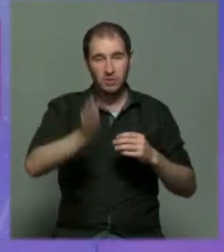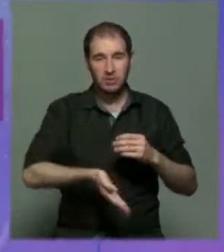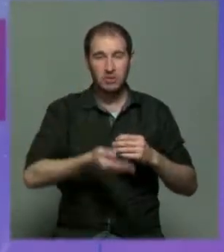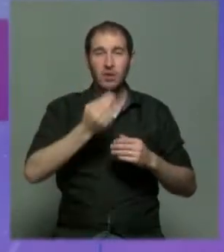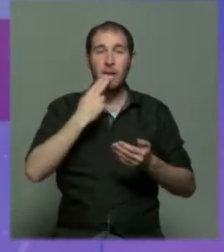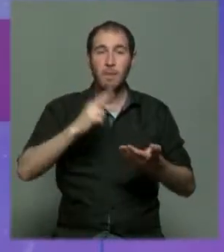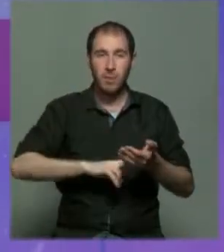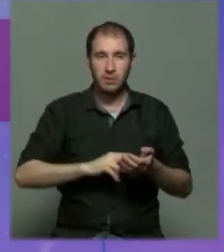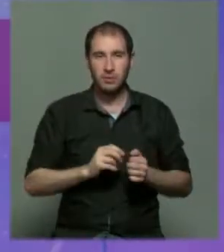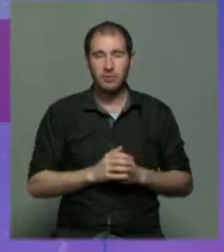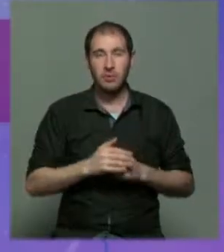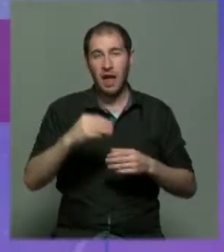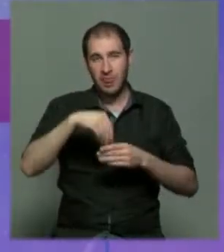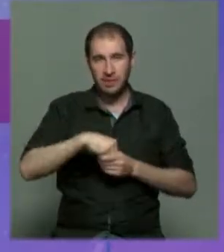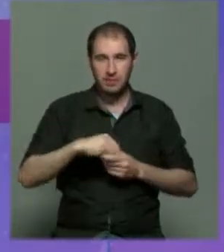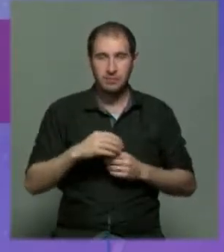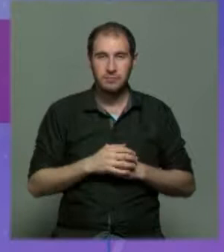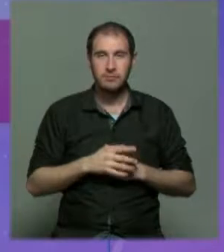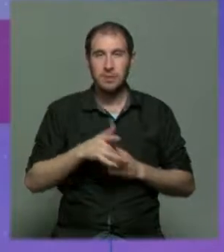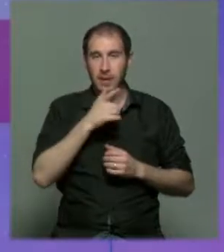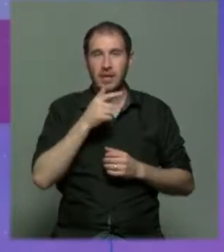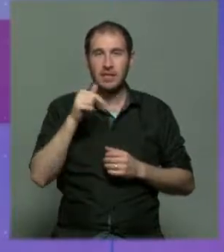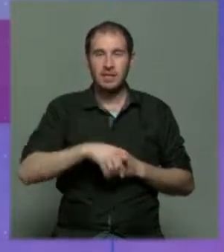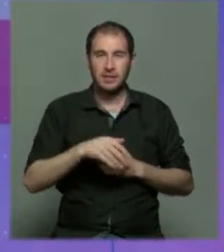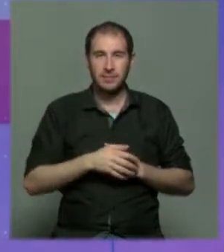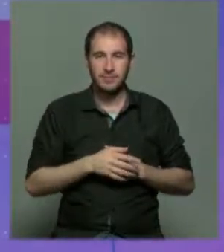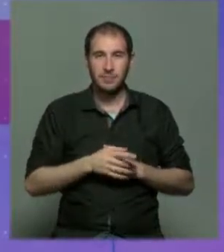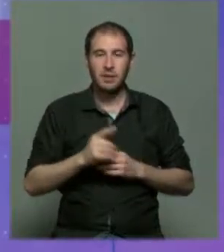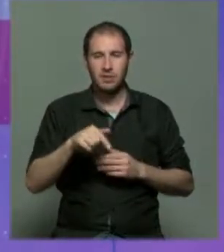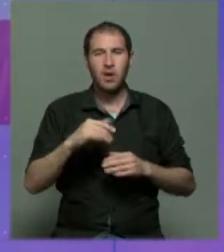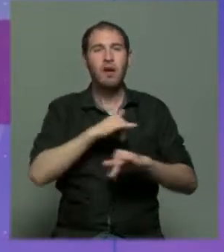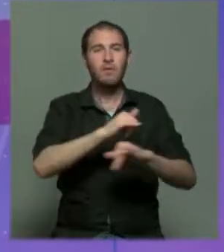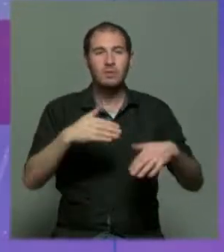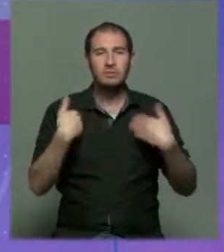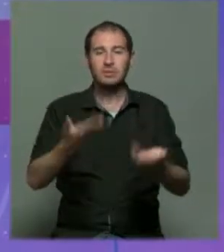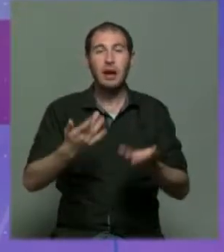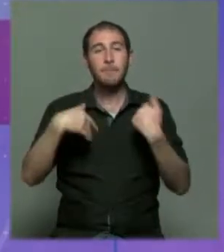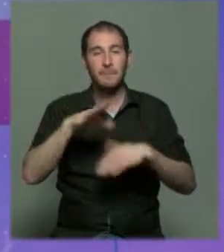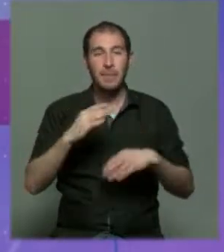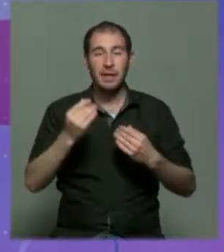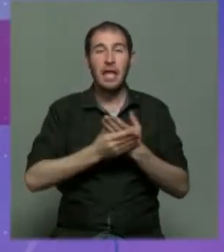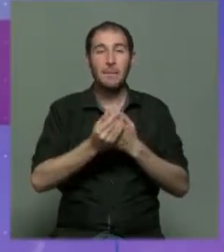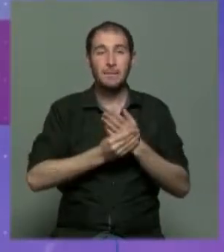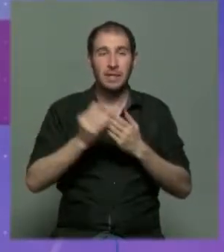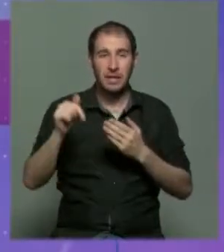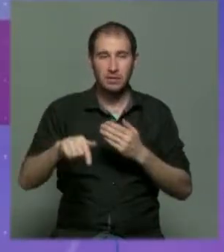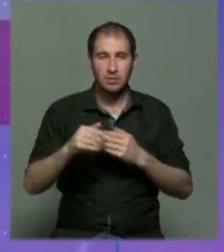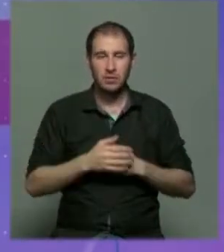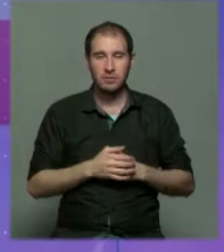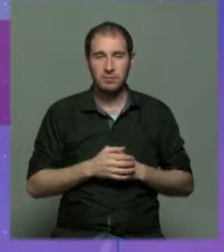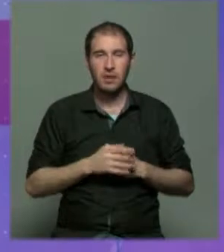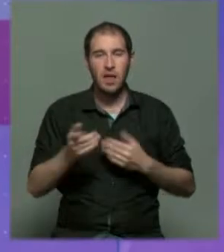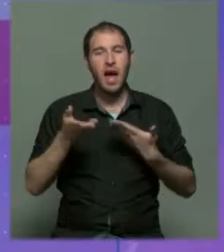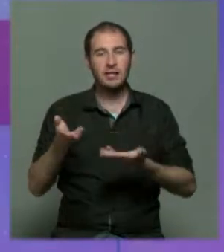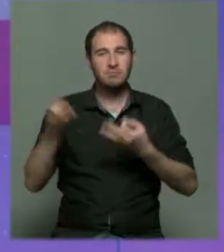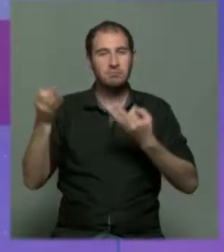de impuesto interno. Me parece que hay que acercar más información para que el ministro de Jóvenes esté